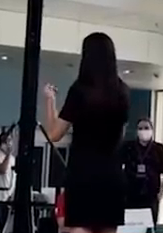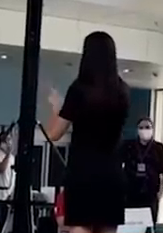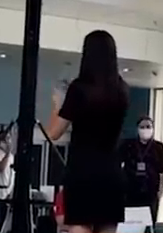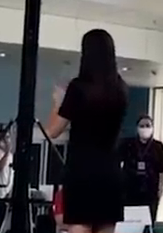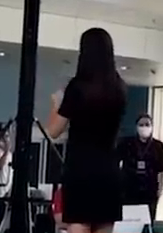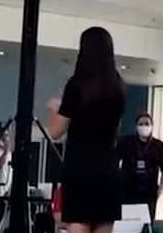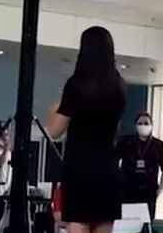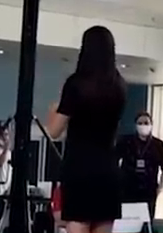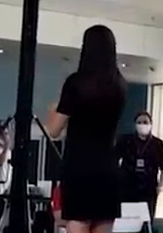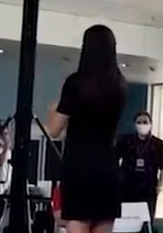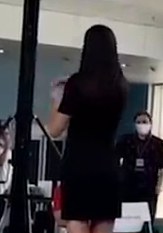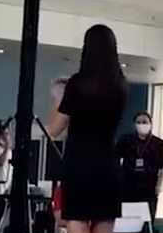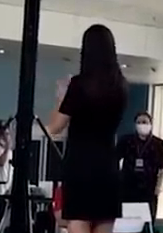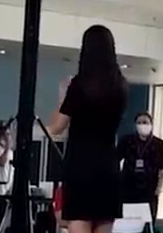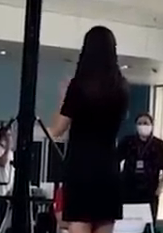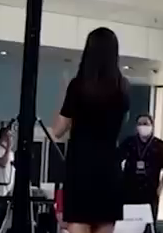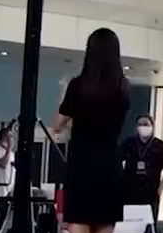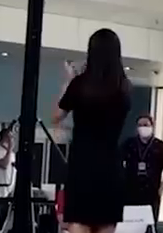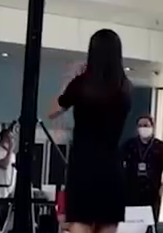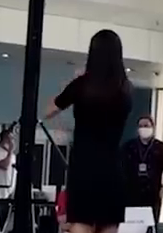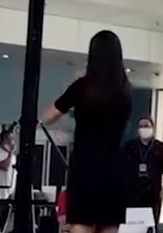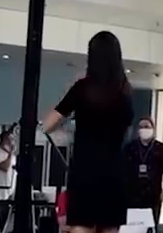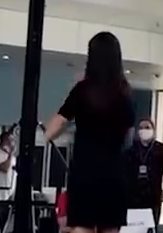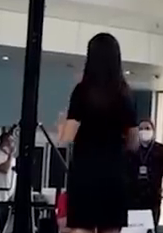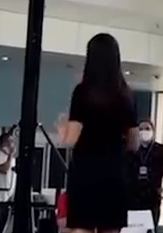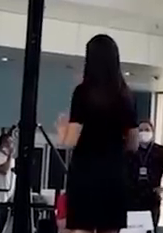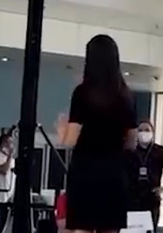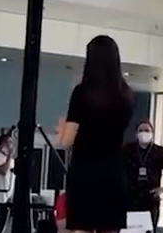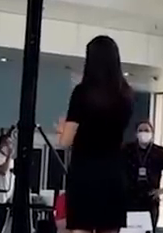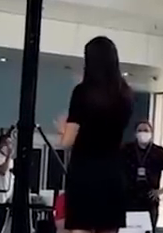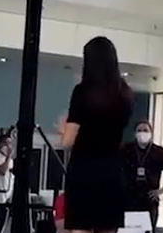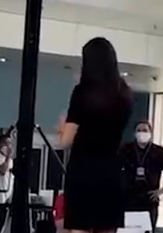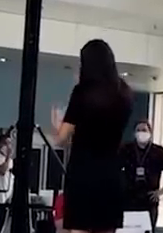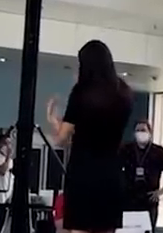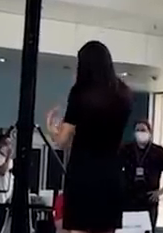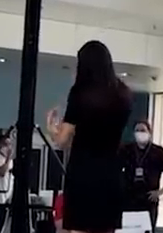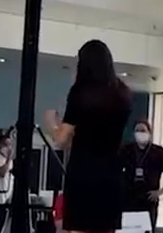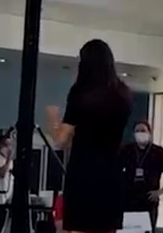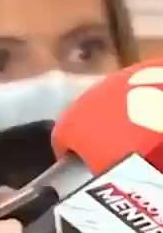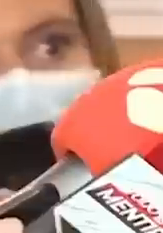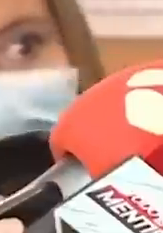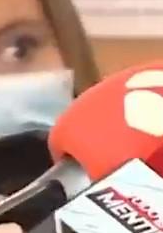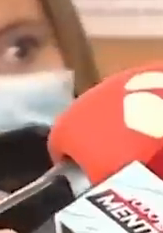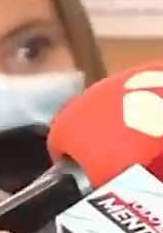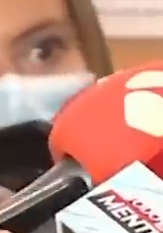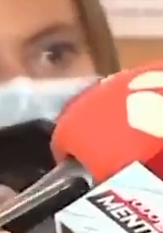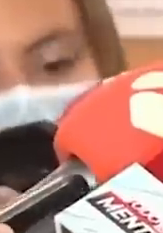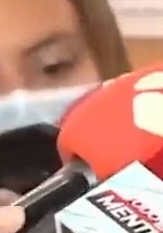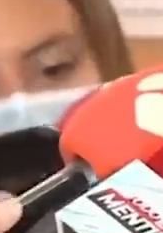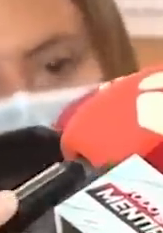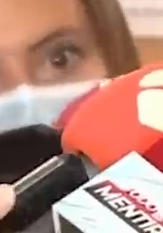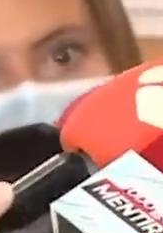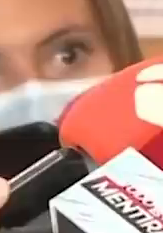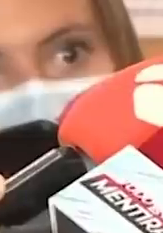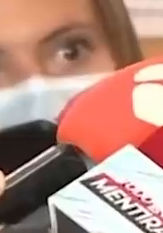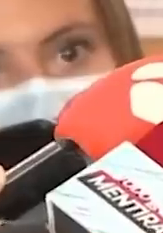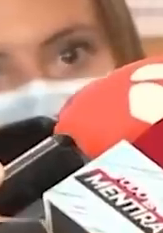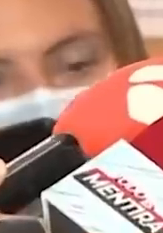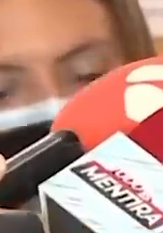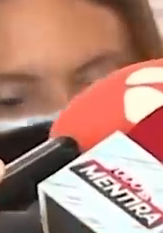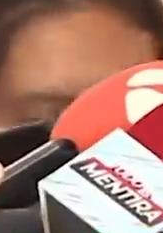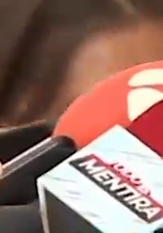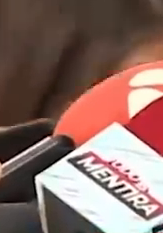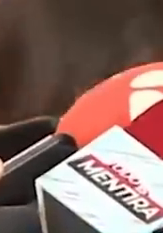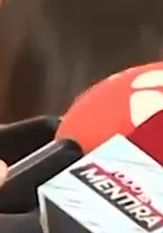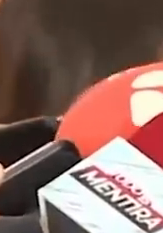legalmente de venezuela bolivia ecuador etcétera etcétera pero cuidado porque lo que decía antes no es exclusivamente ya neurona la que